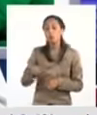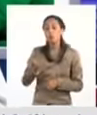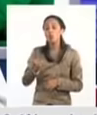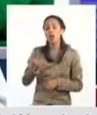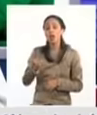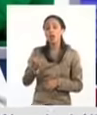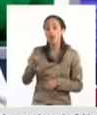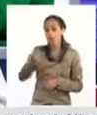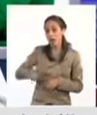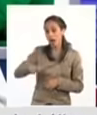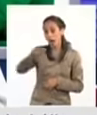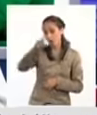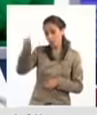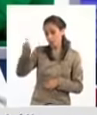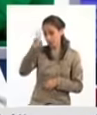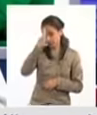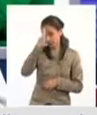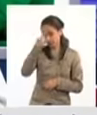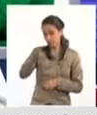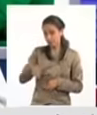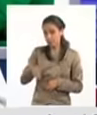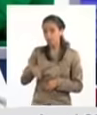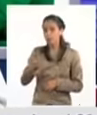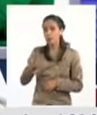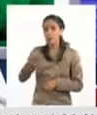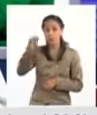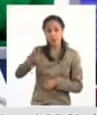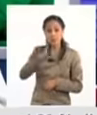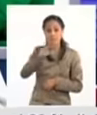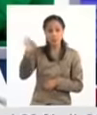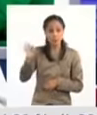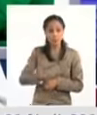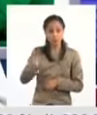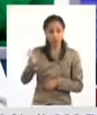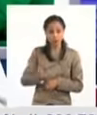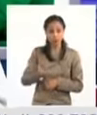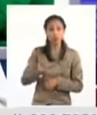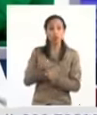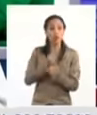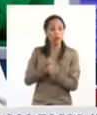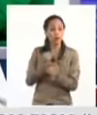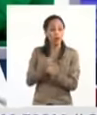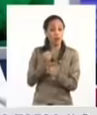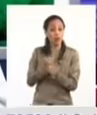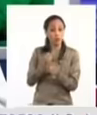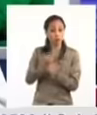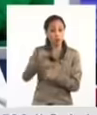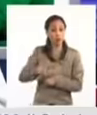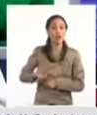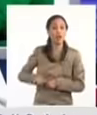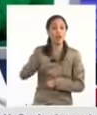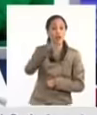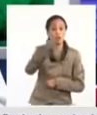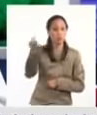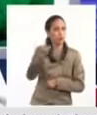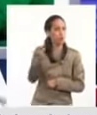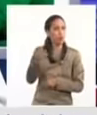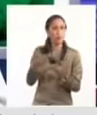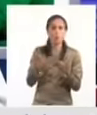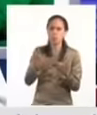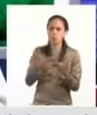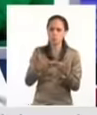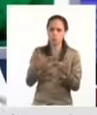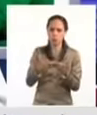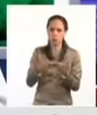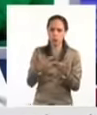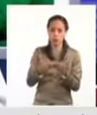el pesquisaje obligatorio del 100% del personal de los aeropuertos, del transporte, de los trabajadores del turismo, a